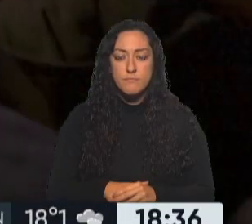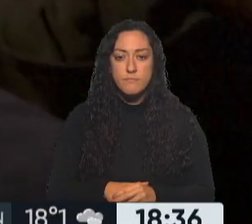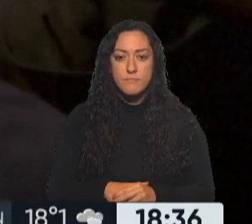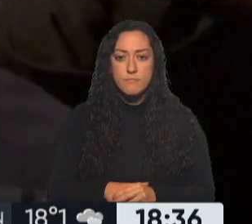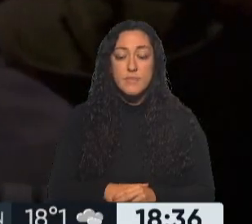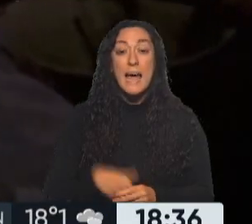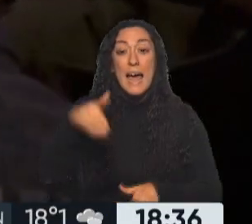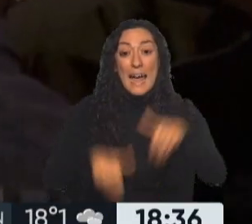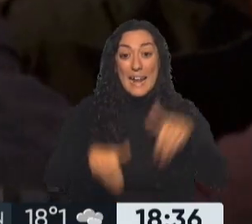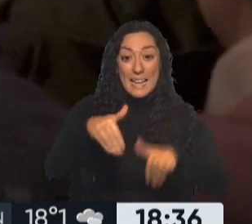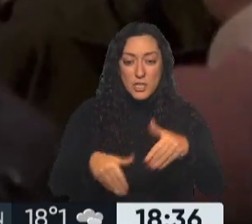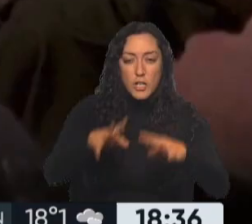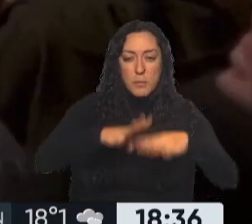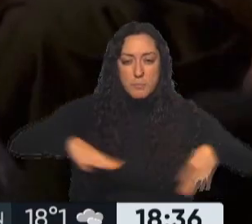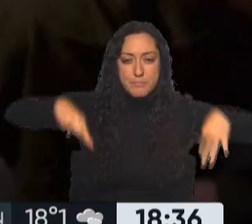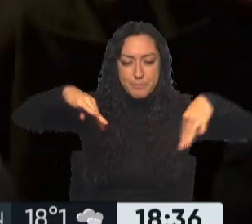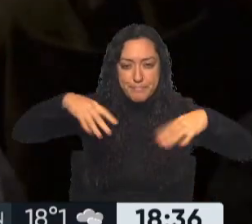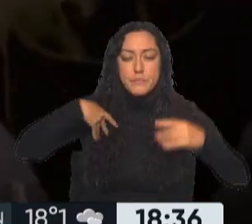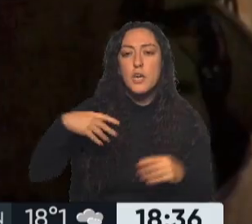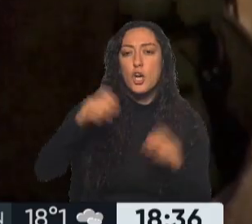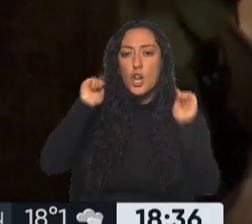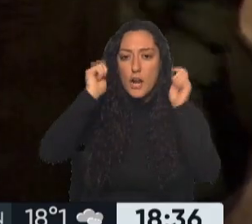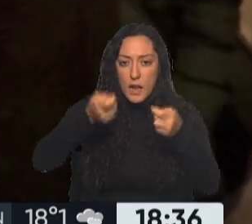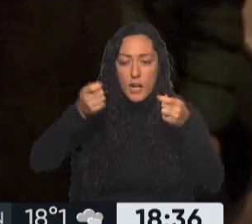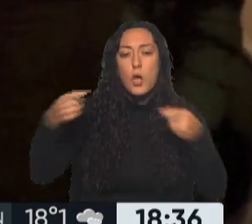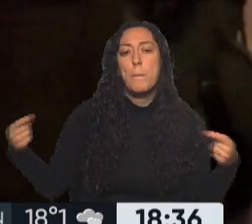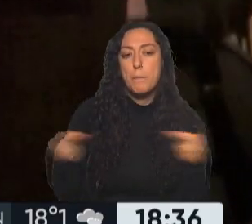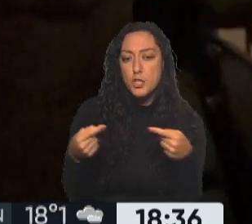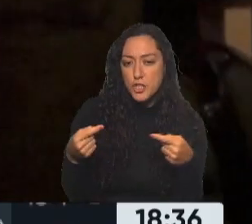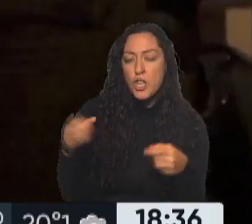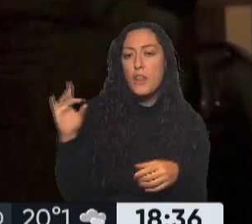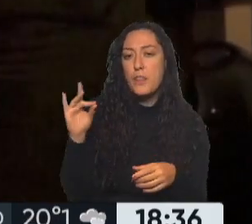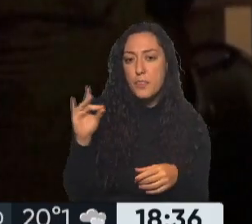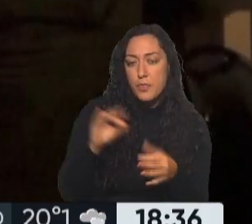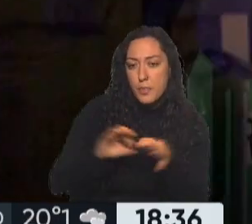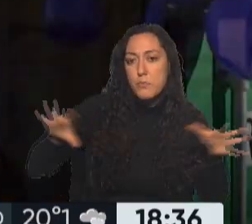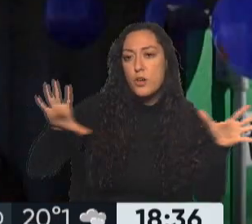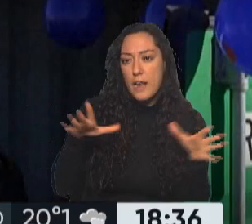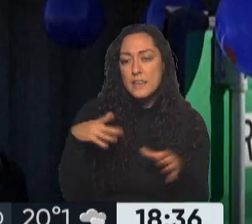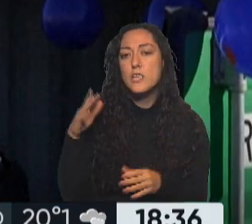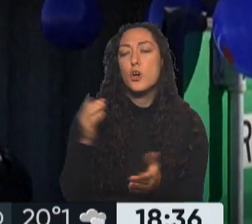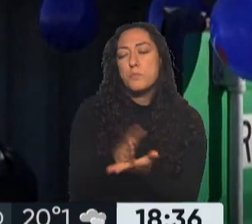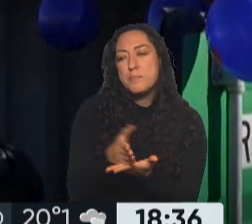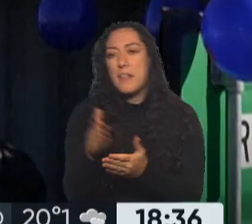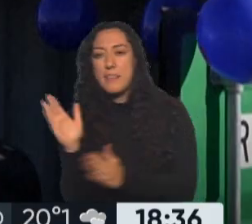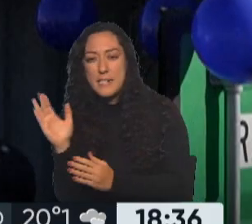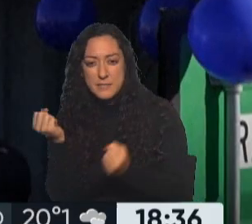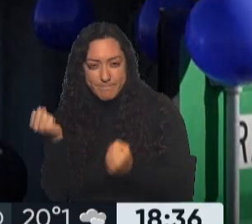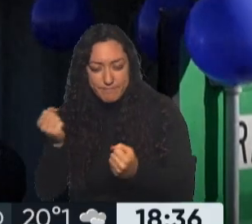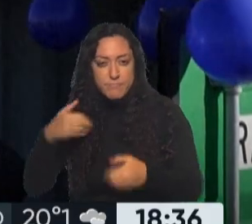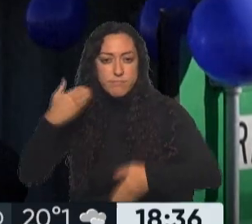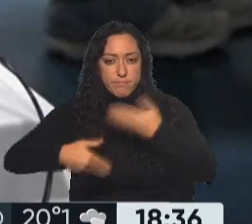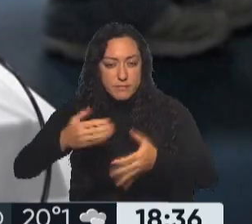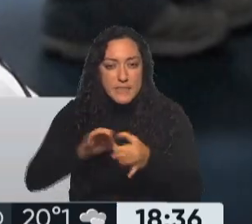El triunfo en las elecciones parlamentarias de Groenlandia del opositor Partido Democrático de centroderecha y que impulsa un proceso gradual de independencia